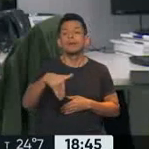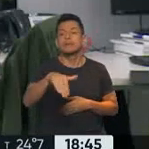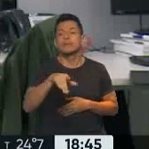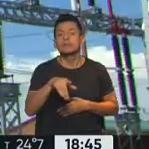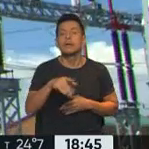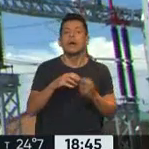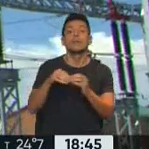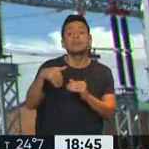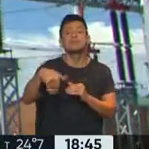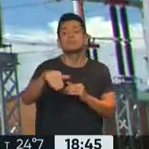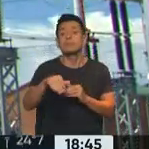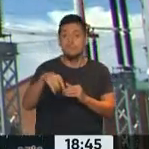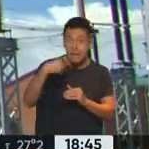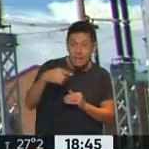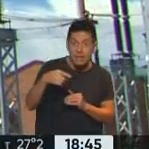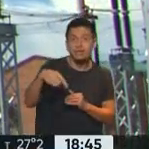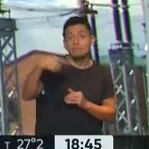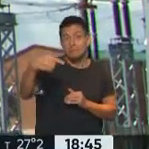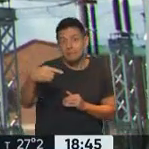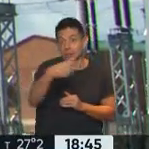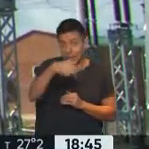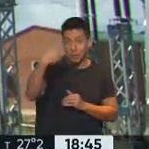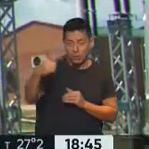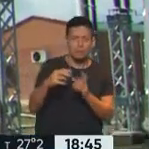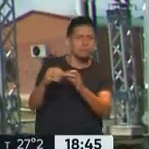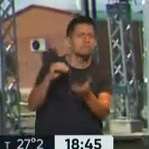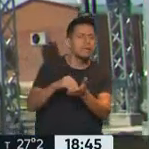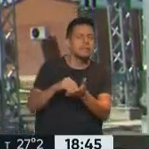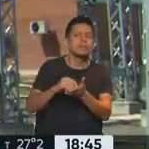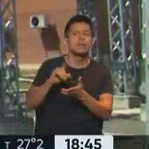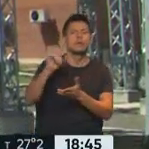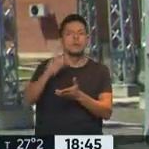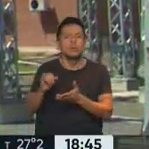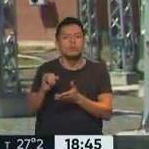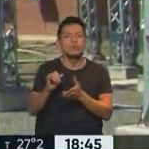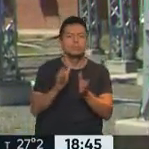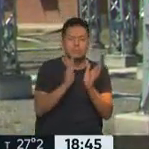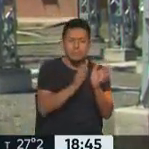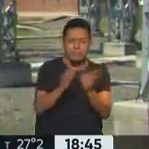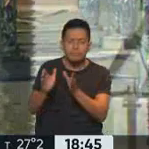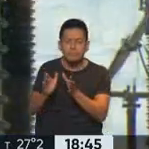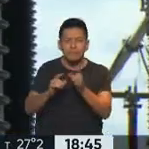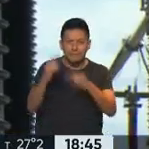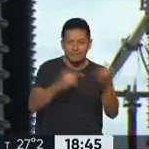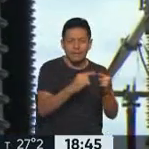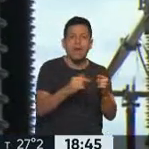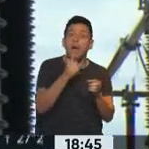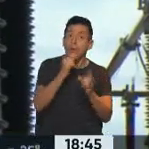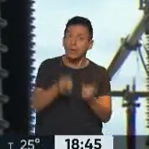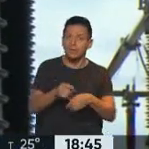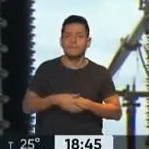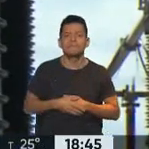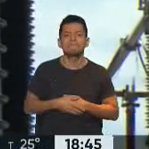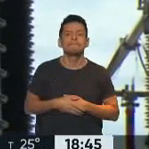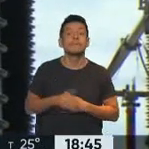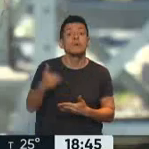próximas audiencias, mañana, pasado, semana que viene, luz, segmentación y agua. En principio, las